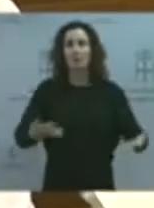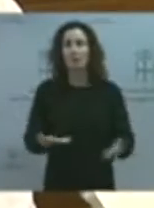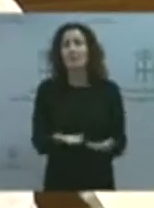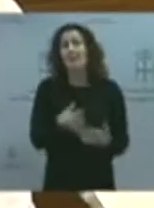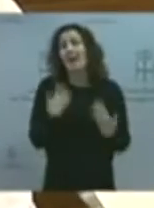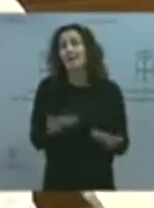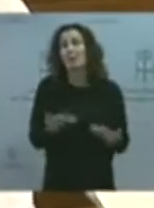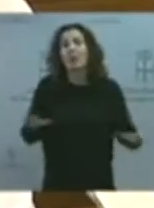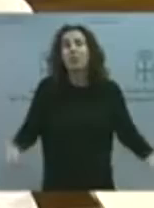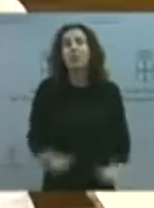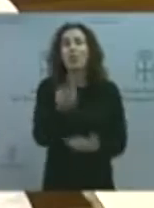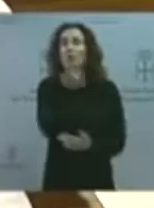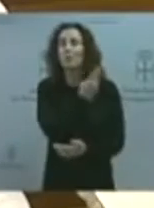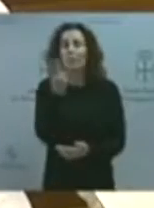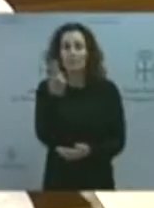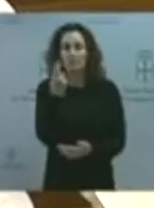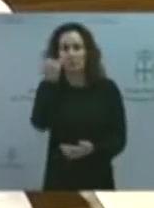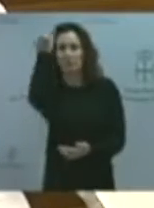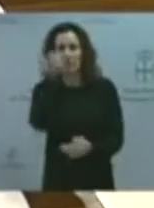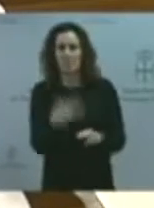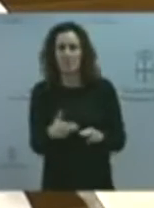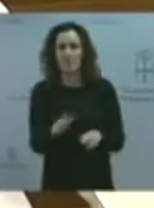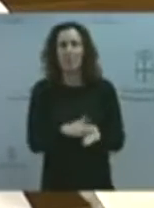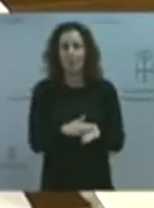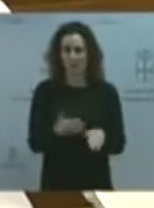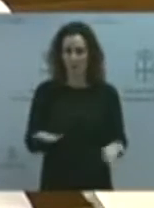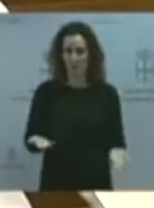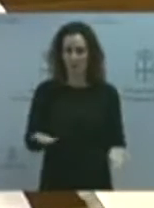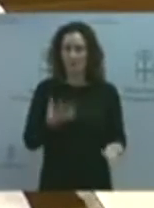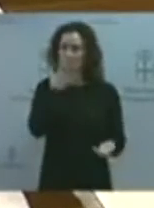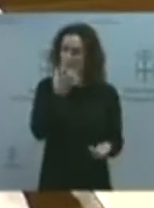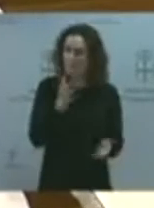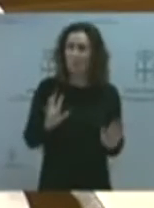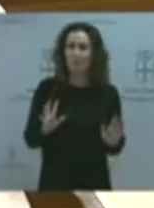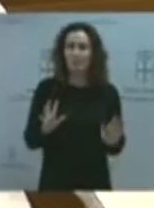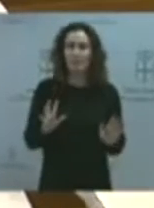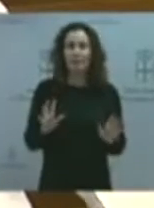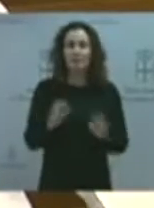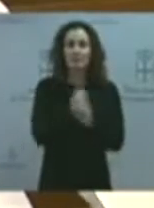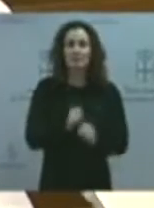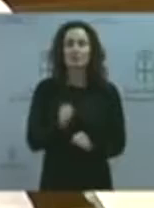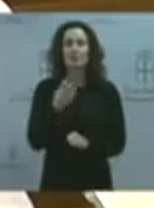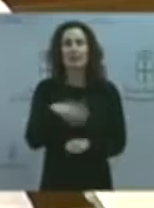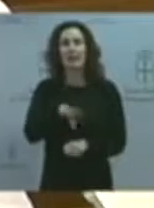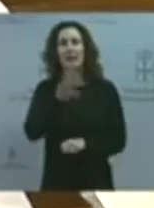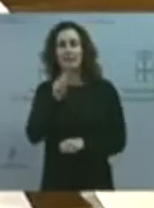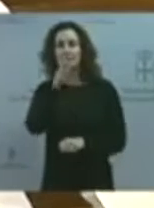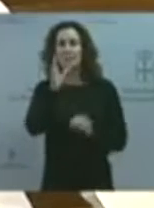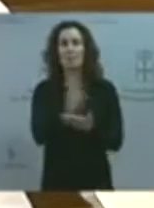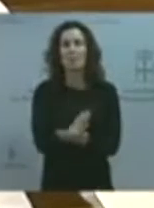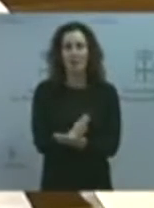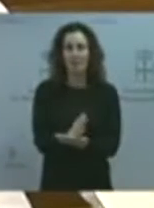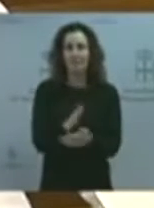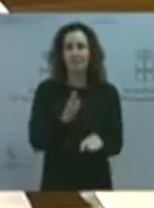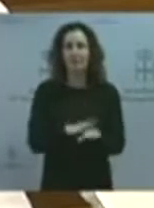ideológicos. Cuesta imaginar cuál podría ser la postura intermedia entre algunos partidos en esta Cámara, que probablemente suprimirían la